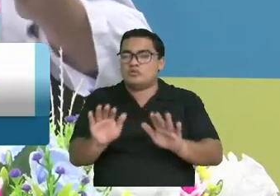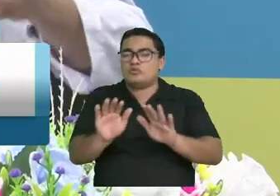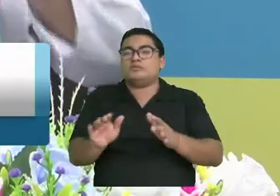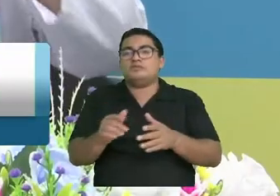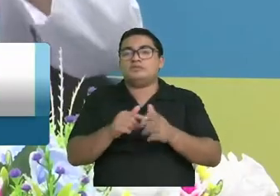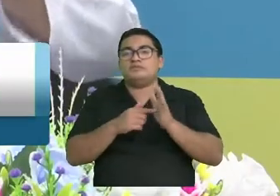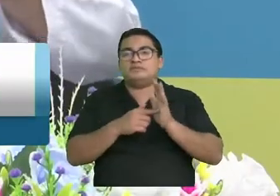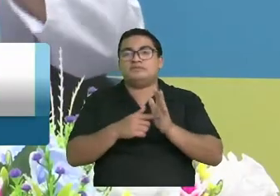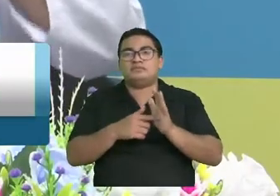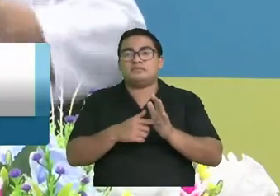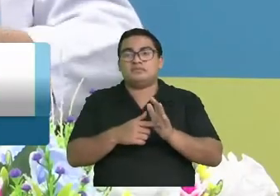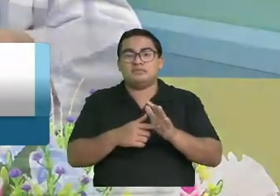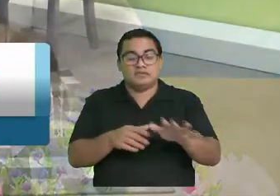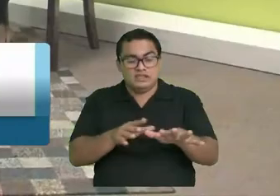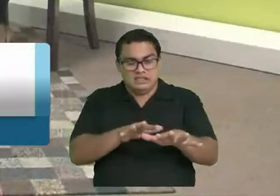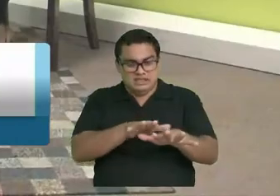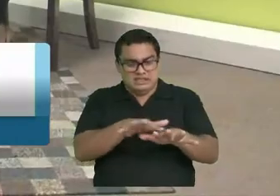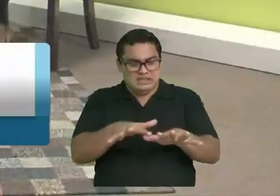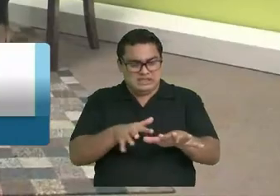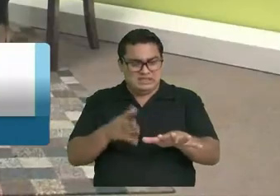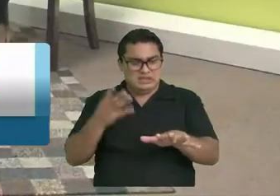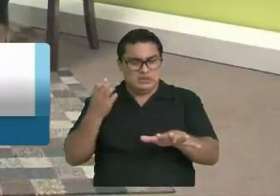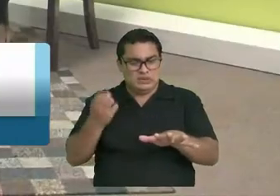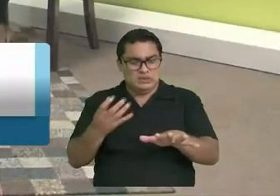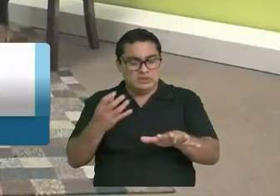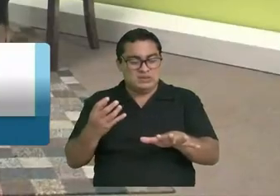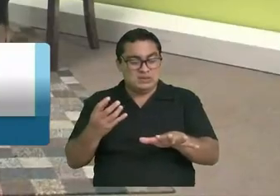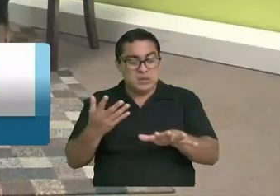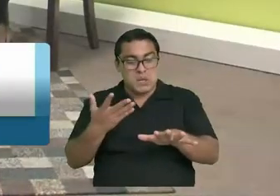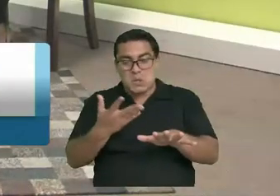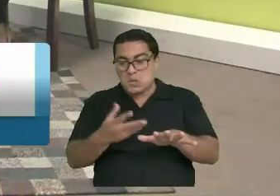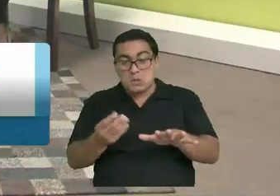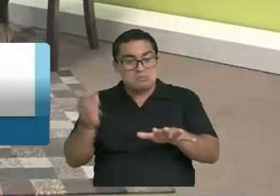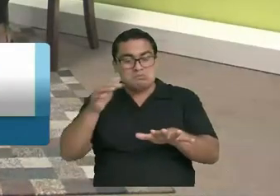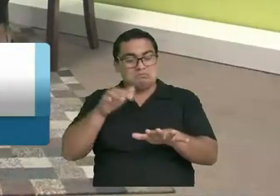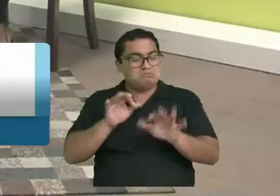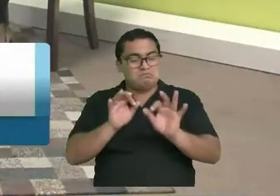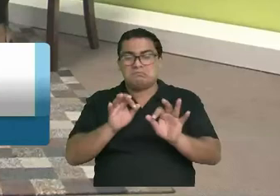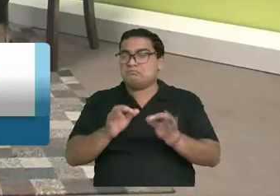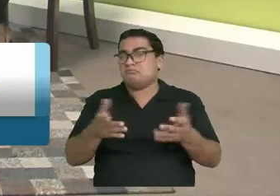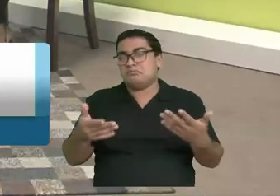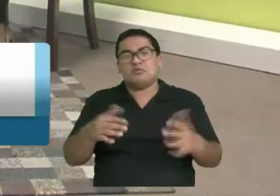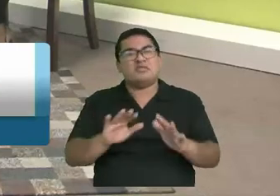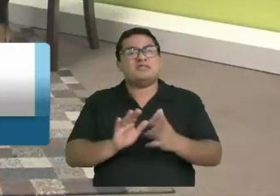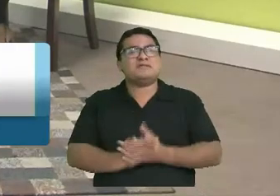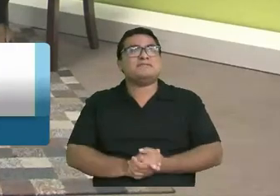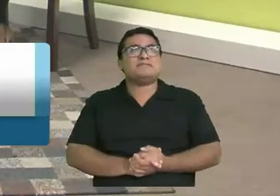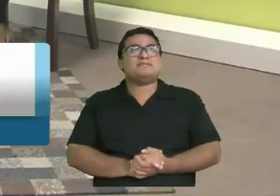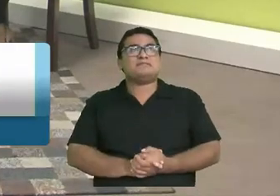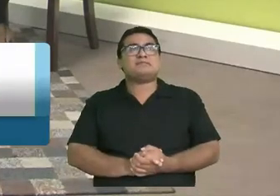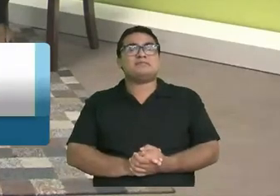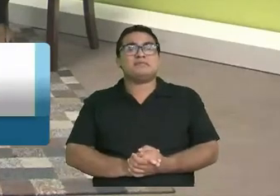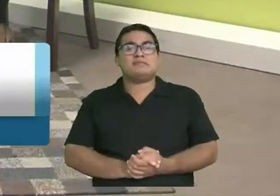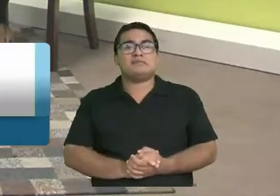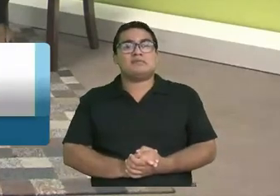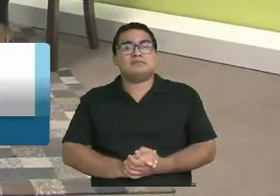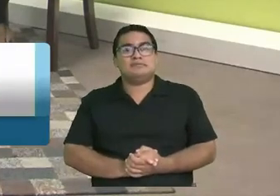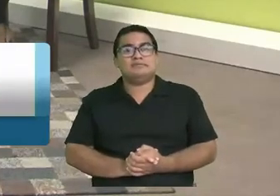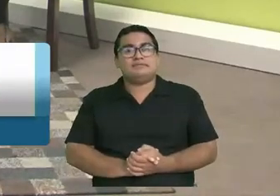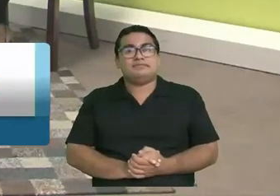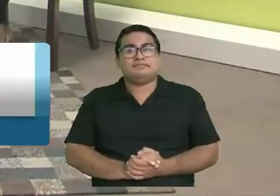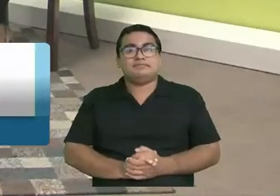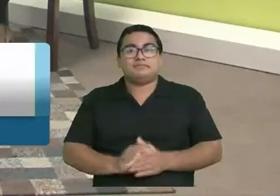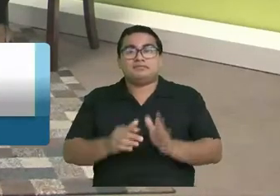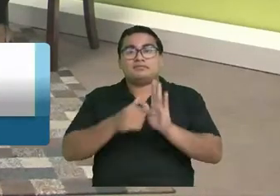Y que se da en el momento en el que el paciente está sometido al agente causal. Ya. Ahora, hay una manifestación más grave que